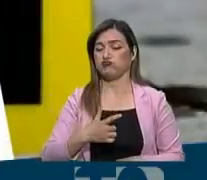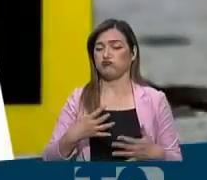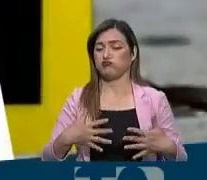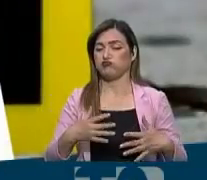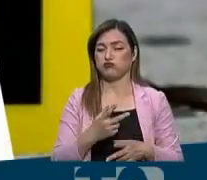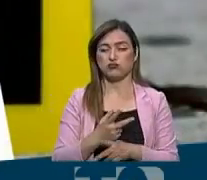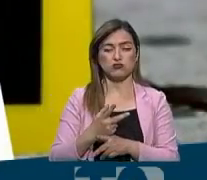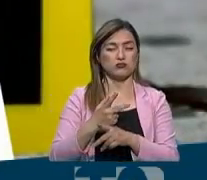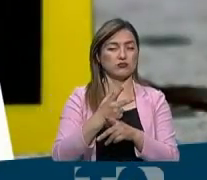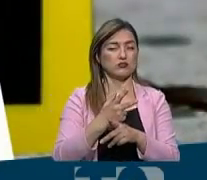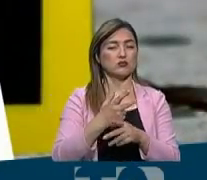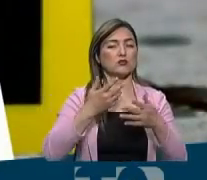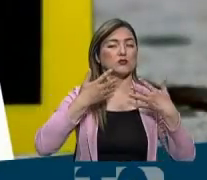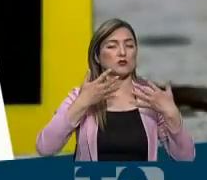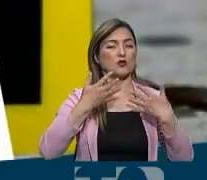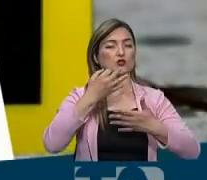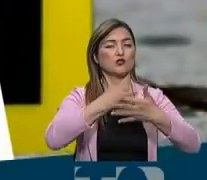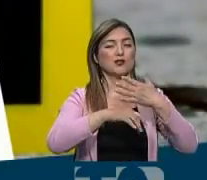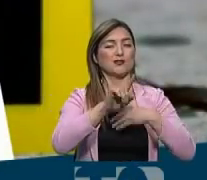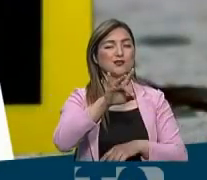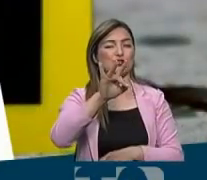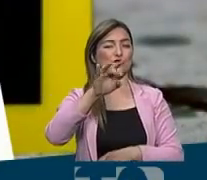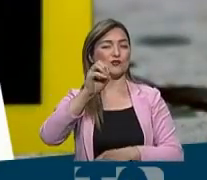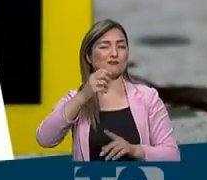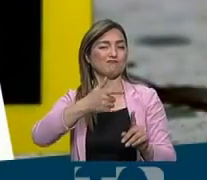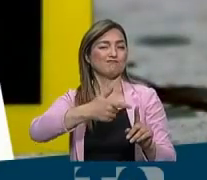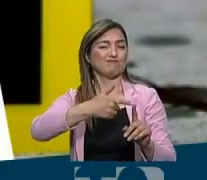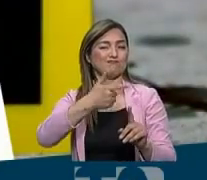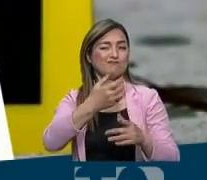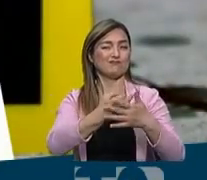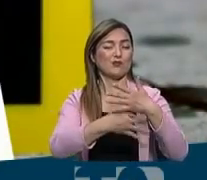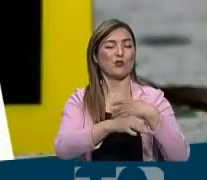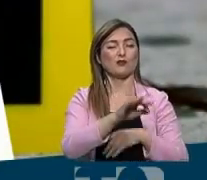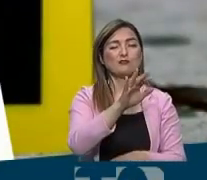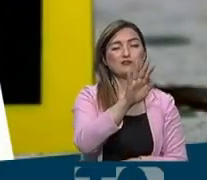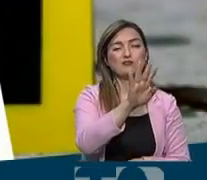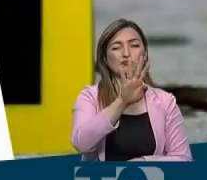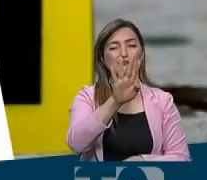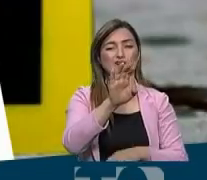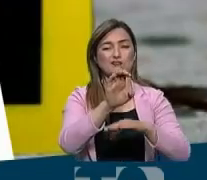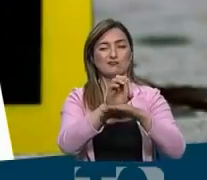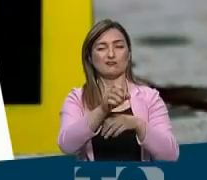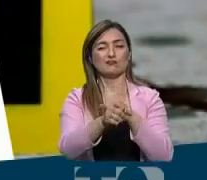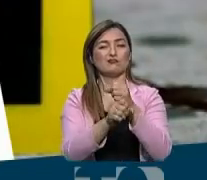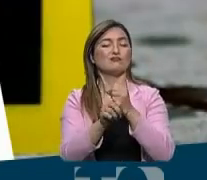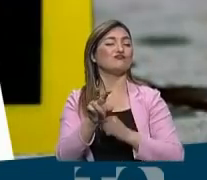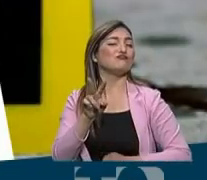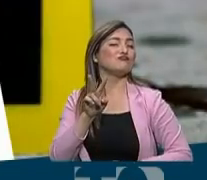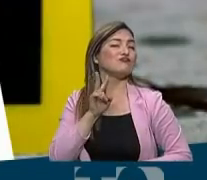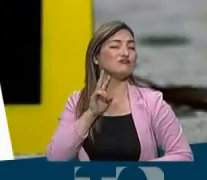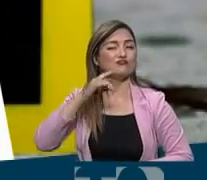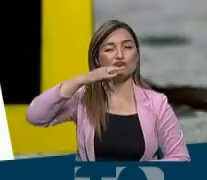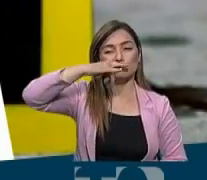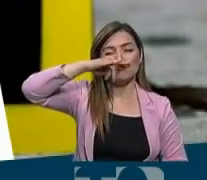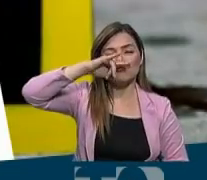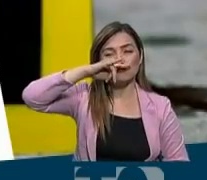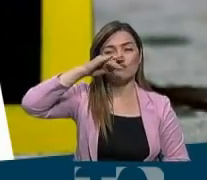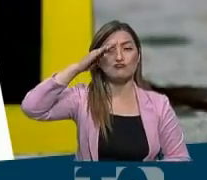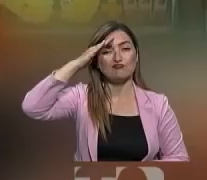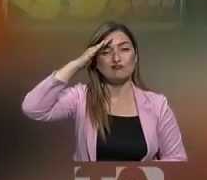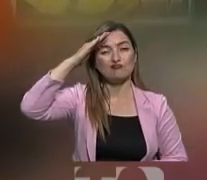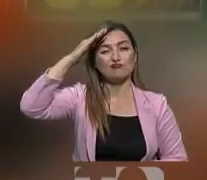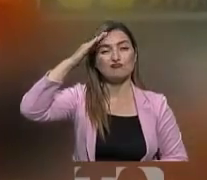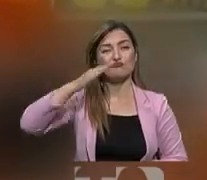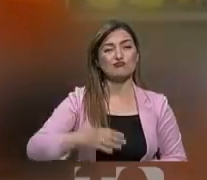se han cometido 54 de los 180 asesinatos que ya se registran en Ecuador este año. Entre las víctimas hay también niños y hasta